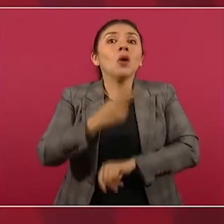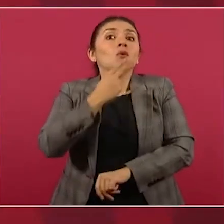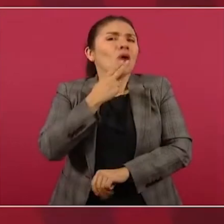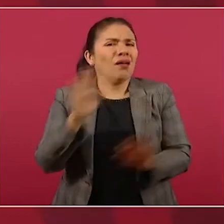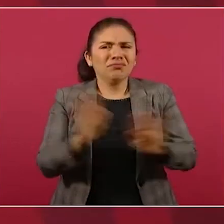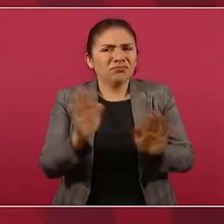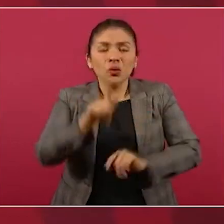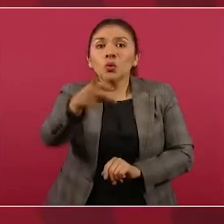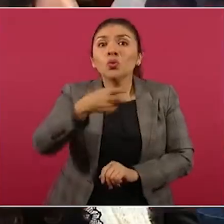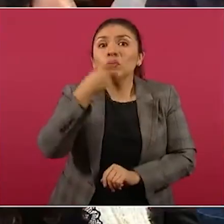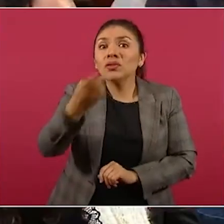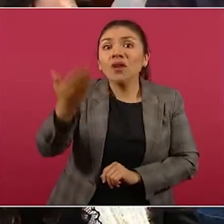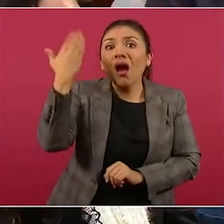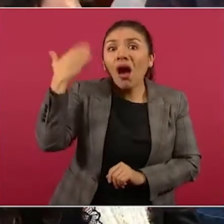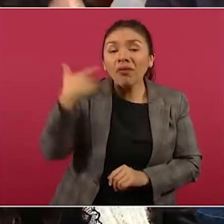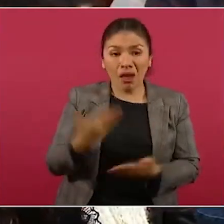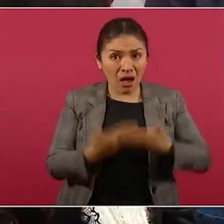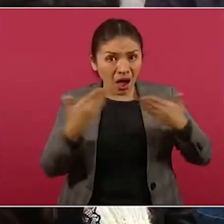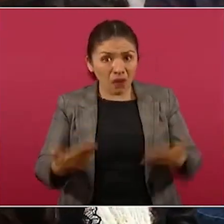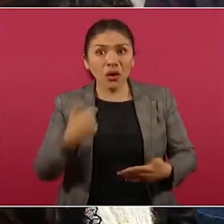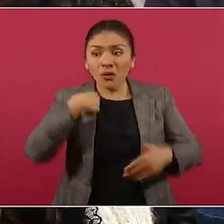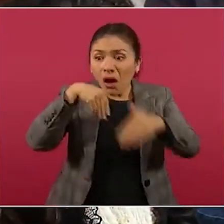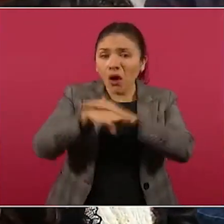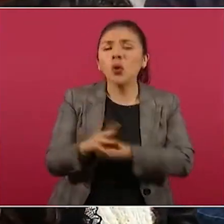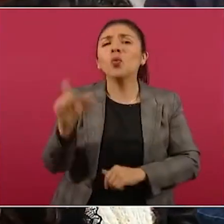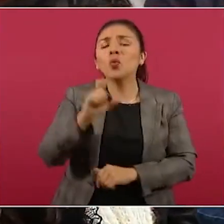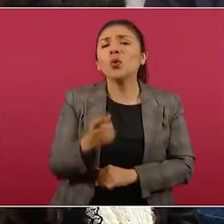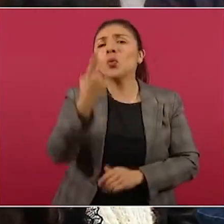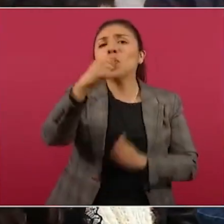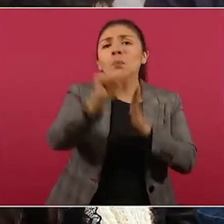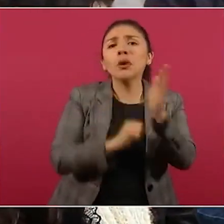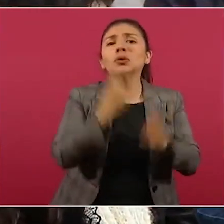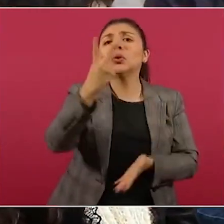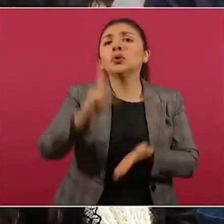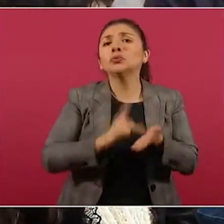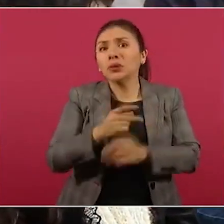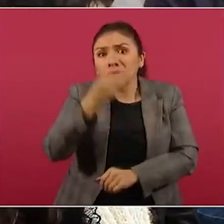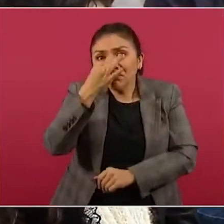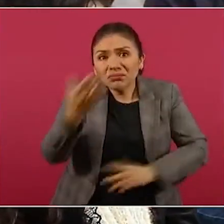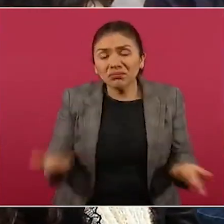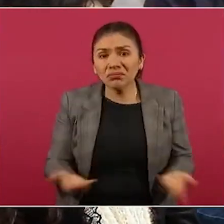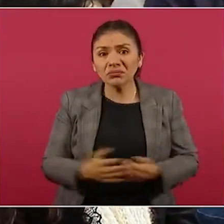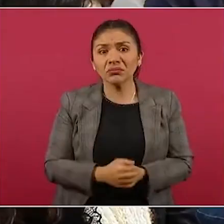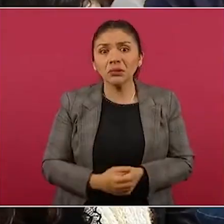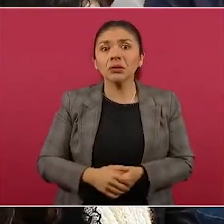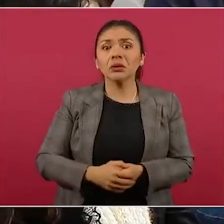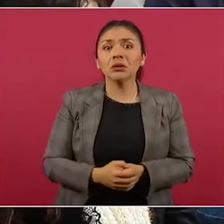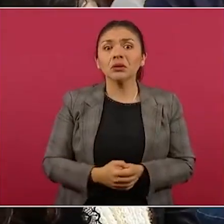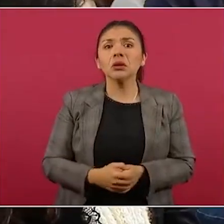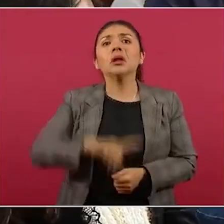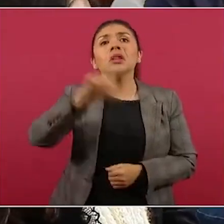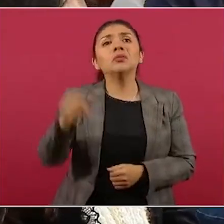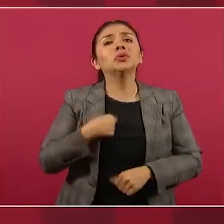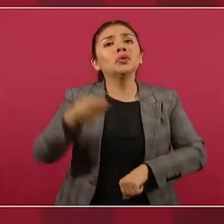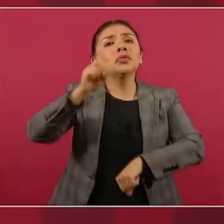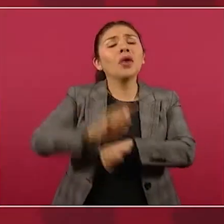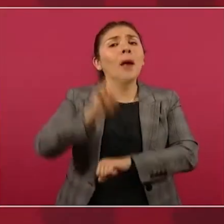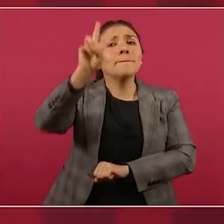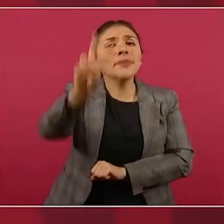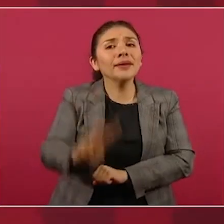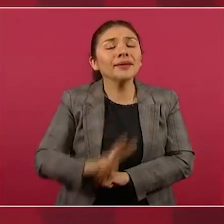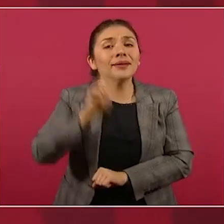nadie. Que lo iba a dar. Si no y hasta los, ahorita yo entro dos veces al mes. Y luego me pone por los eso, viernes. Pero